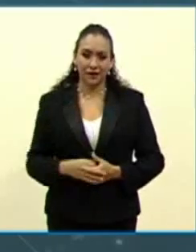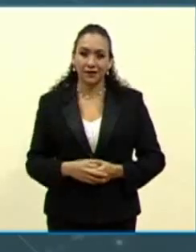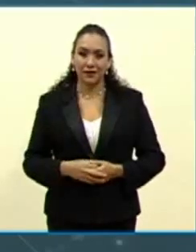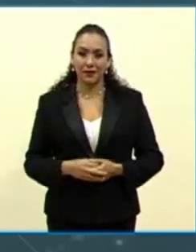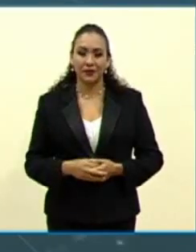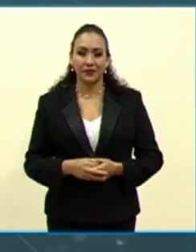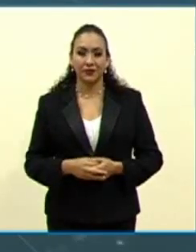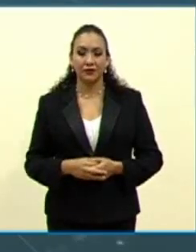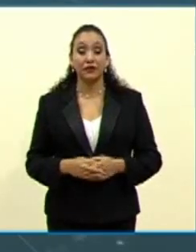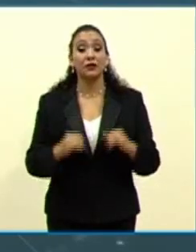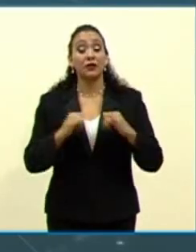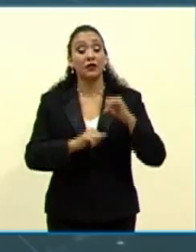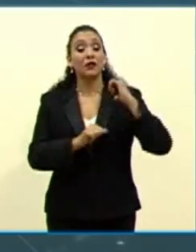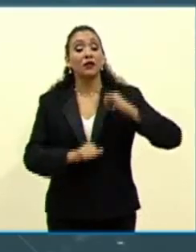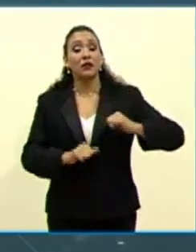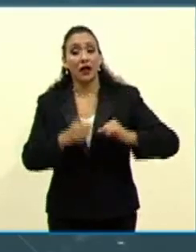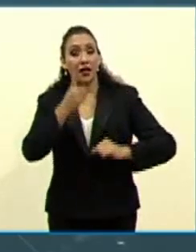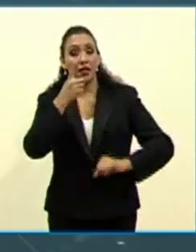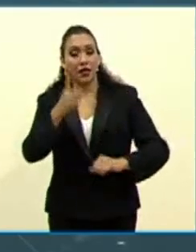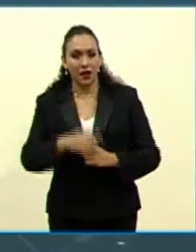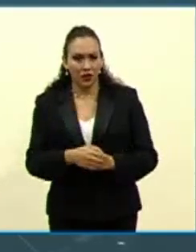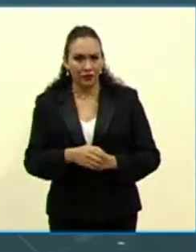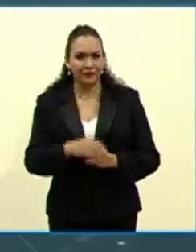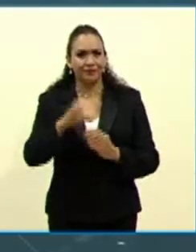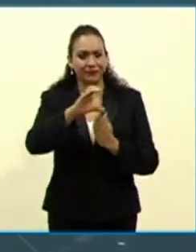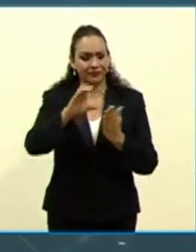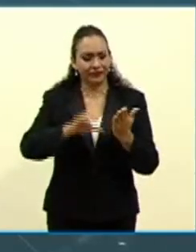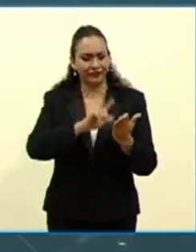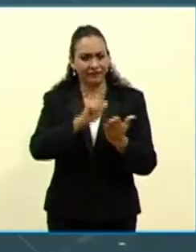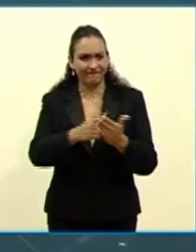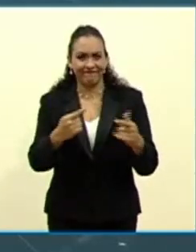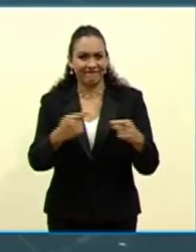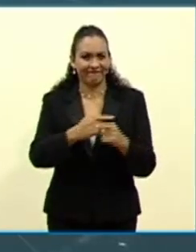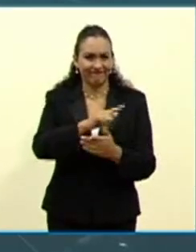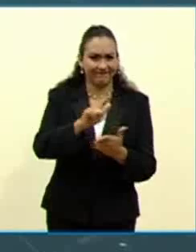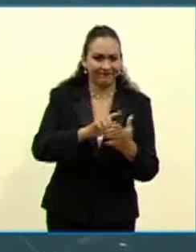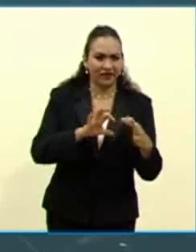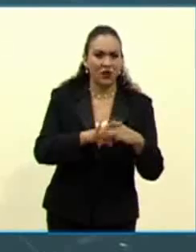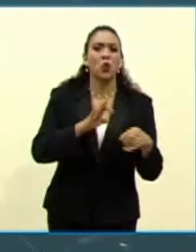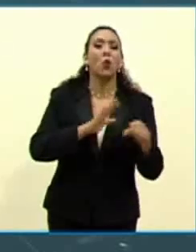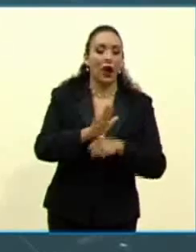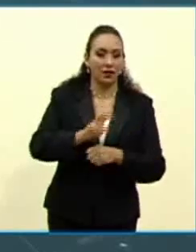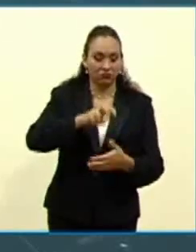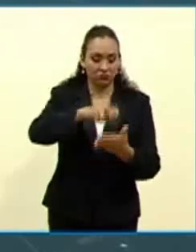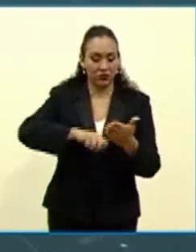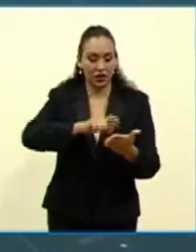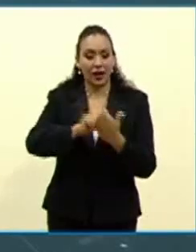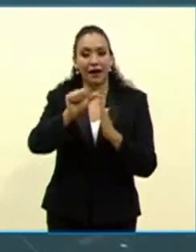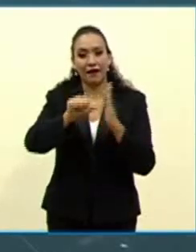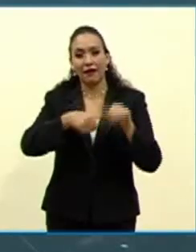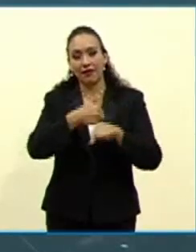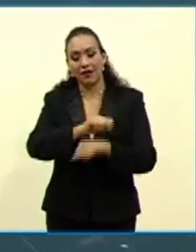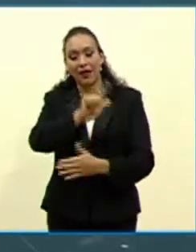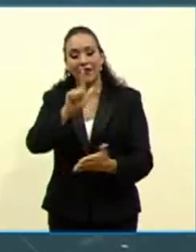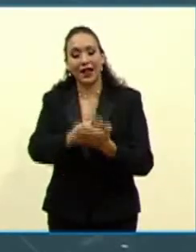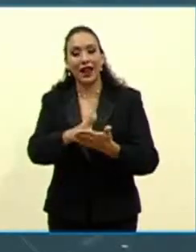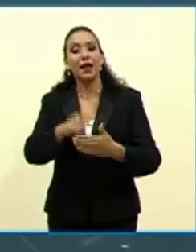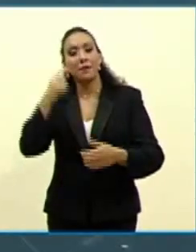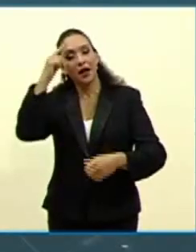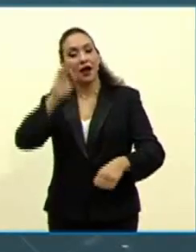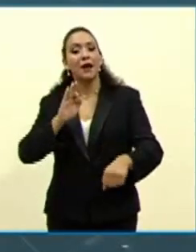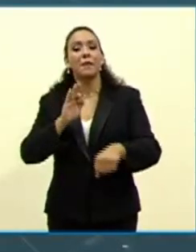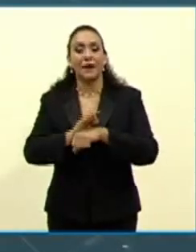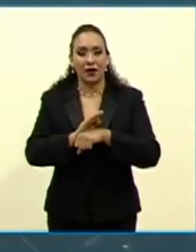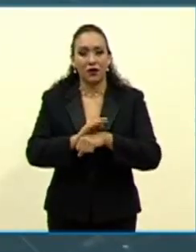Tribunal colegiado determinó que es inconstitucional e inconvencional reforma a artículo de la Ley de Amparo que limita